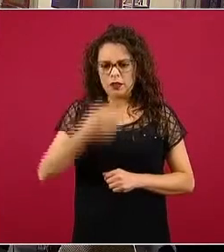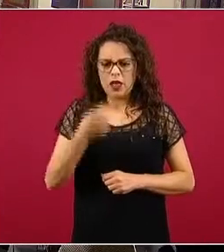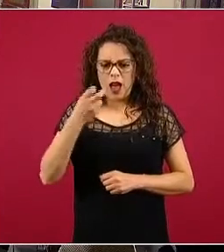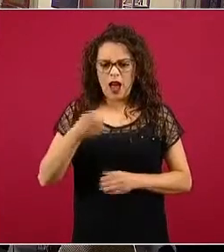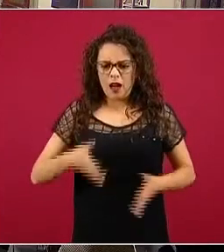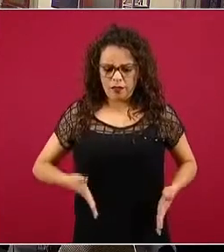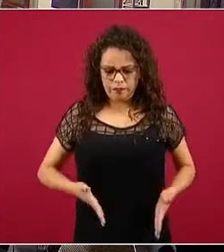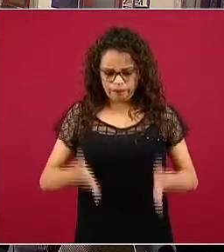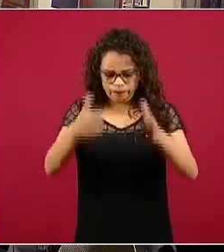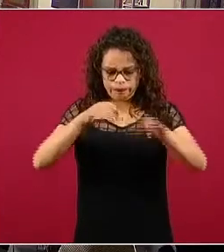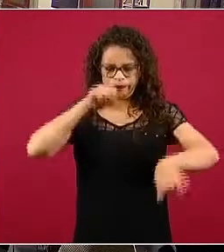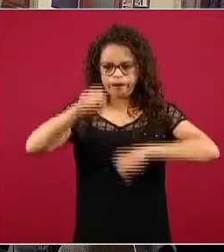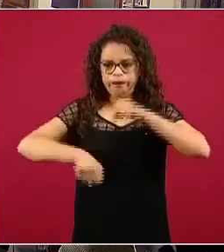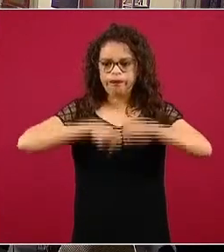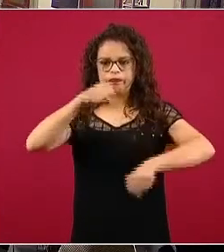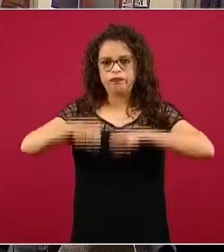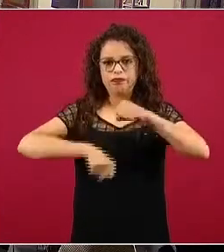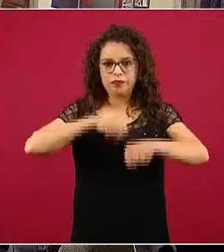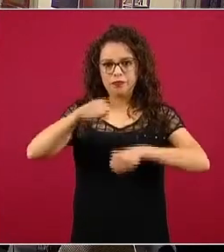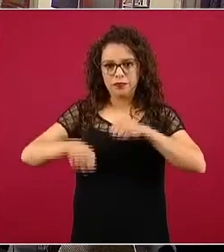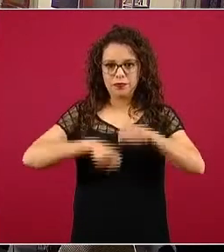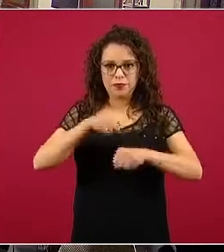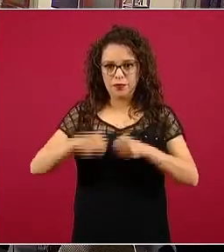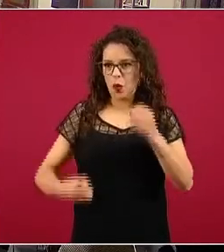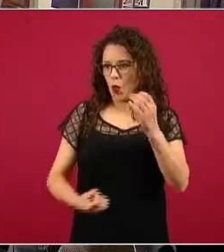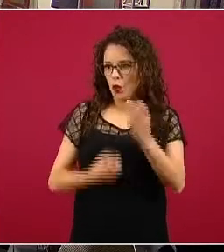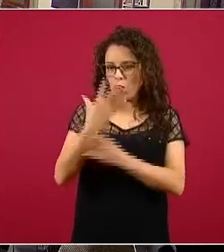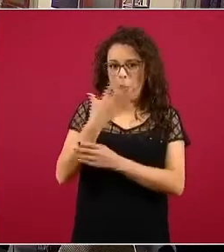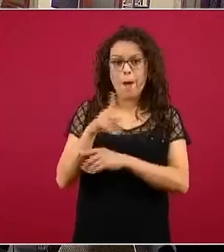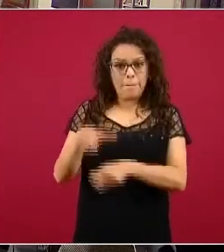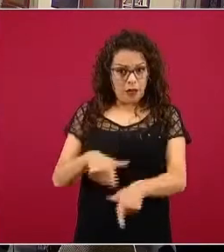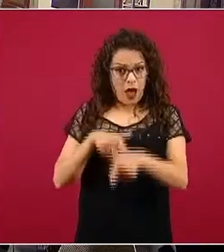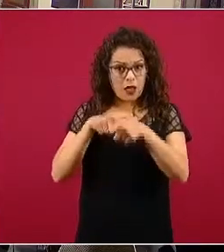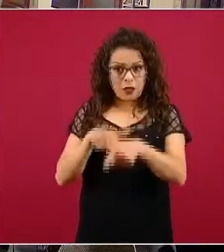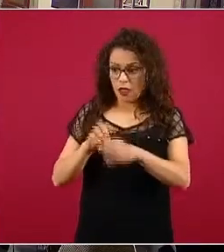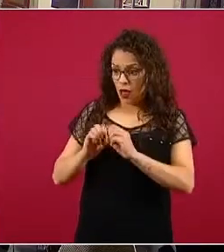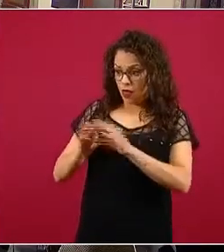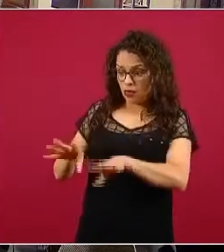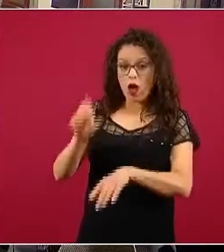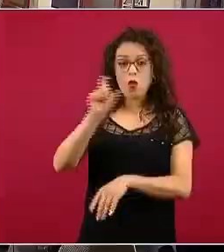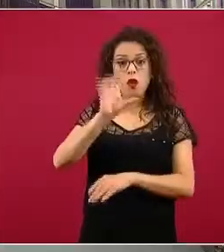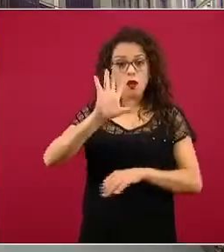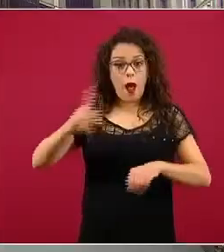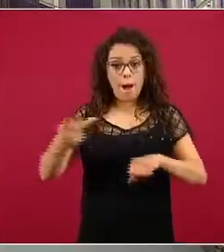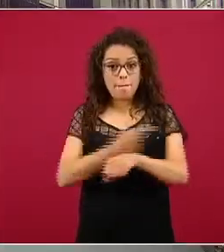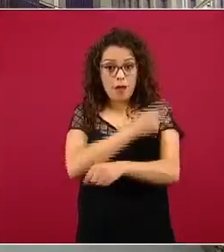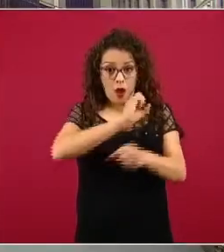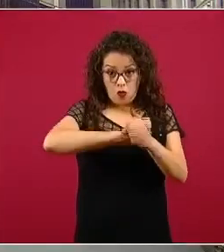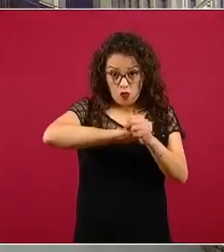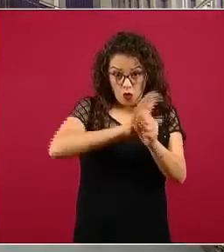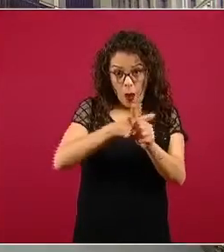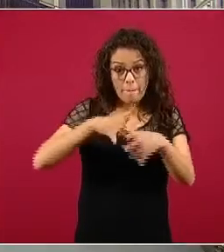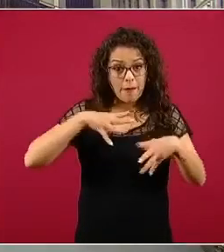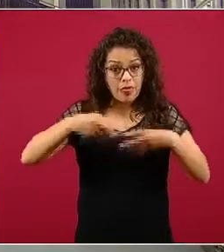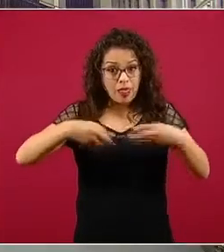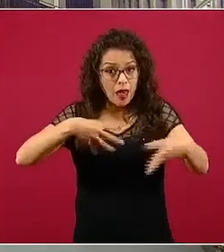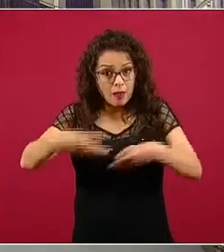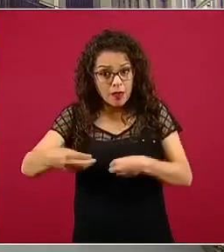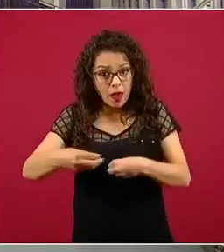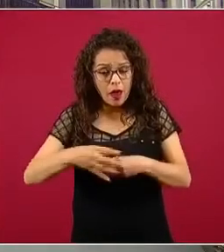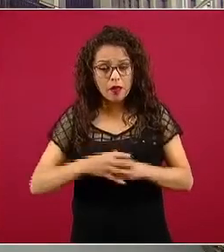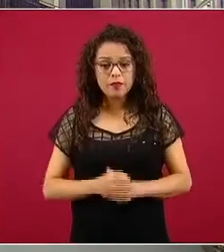van a seguir existiendo después que pase la pandemia y si han pensado